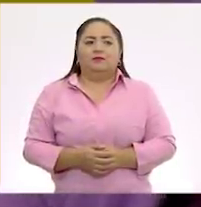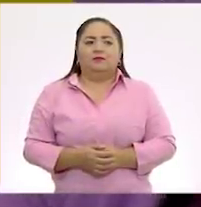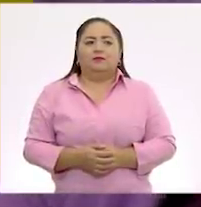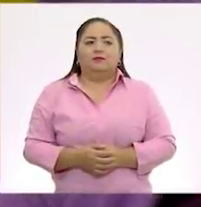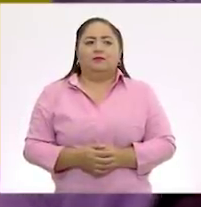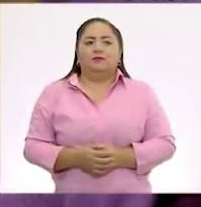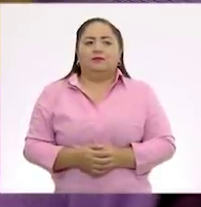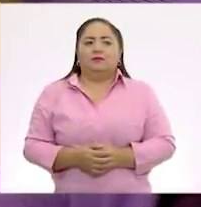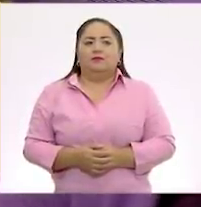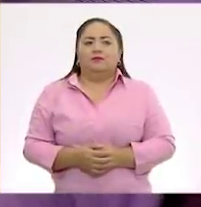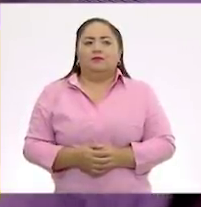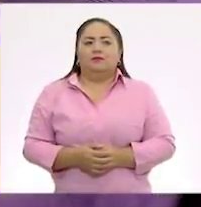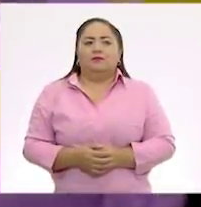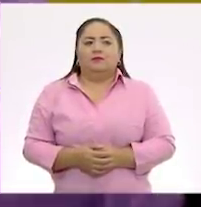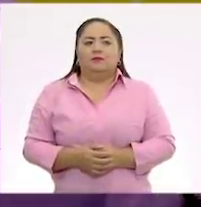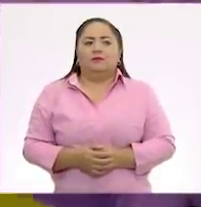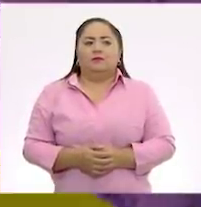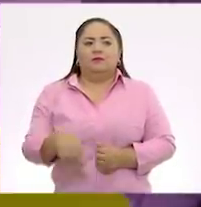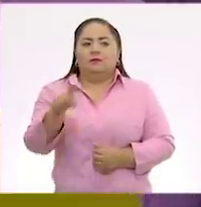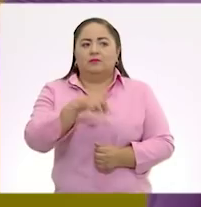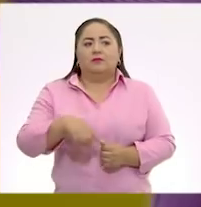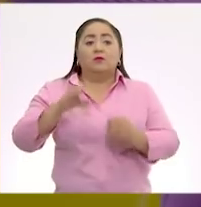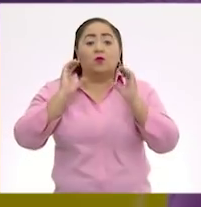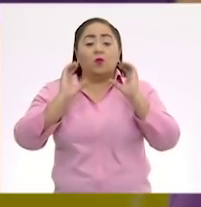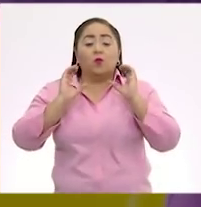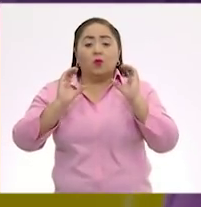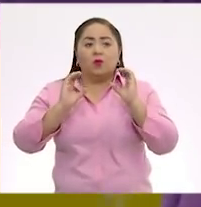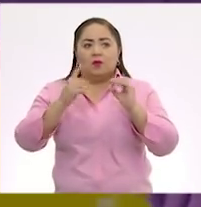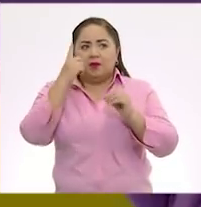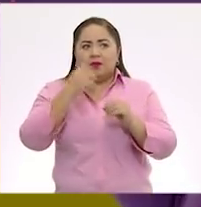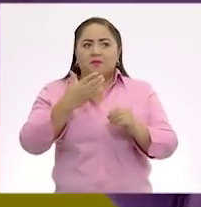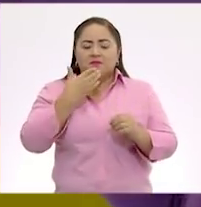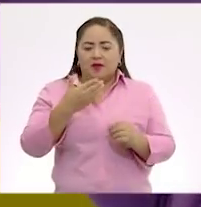alambre, cuidando que se